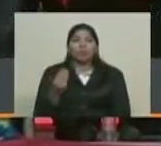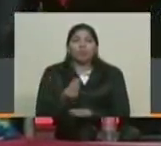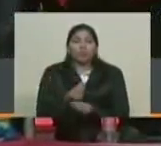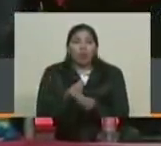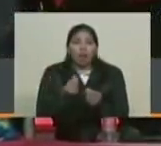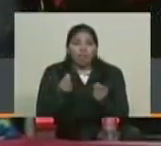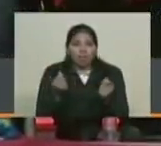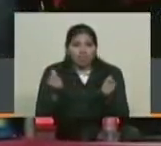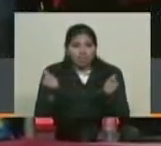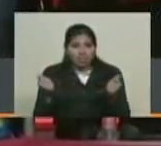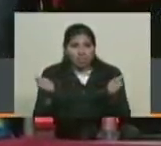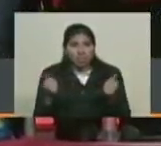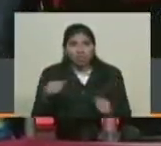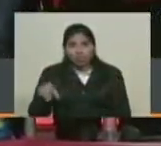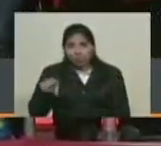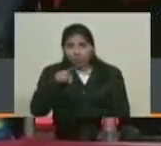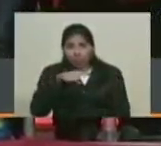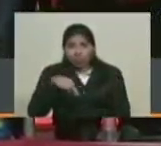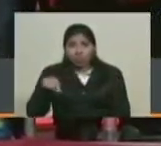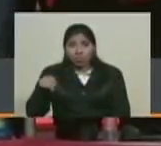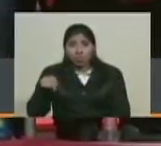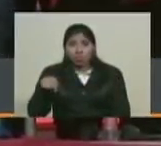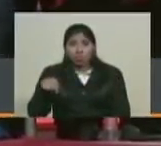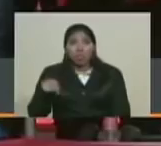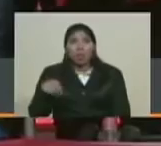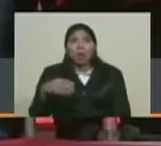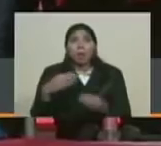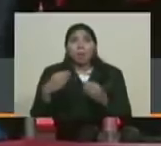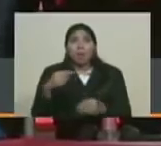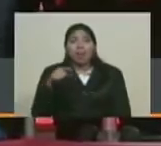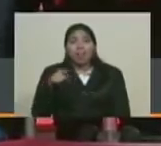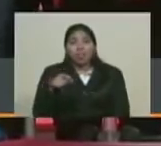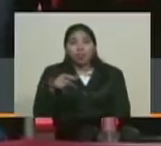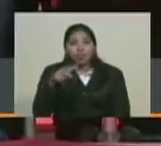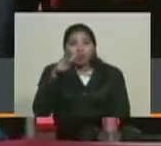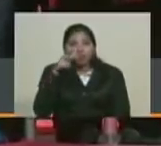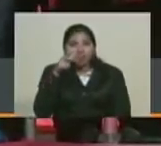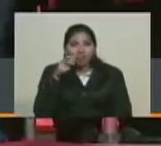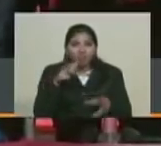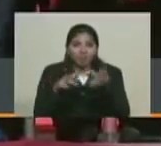Suavecito. Para que entre despacito.